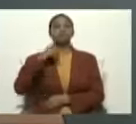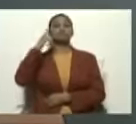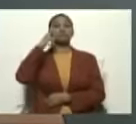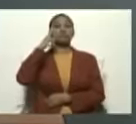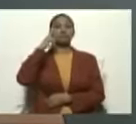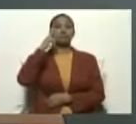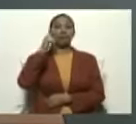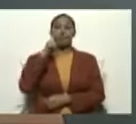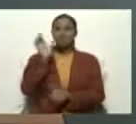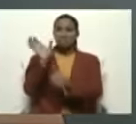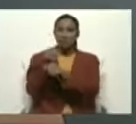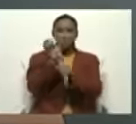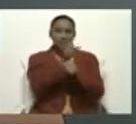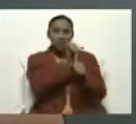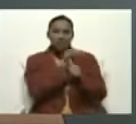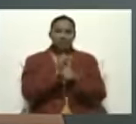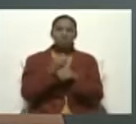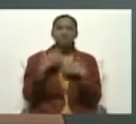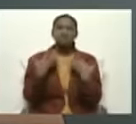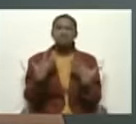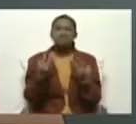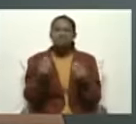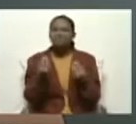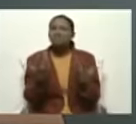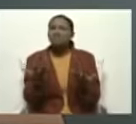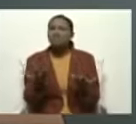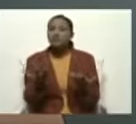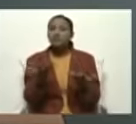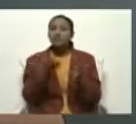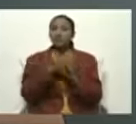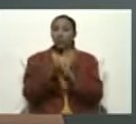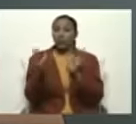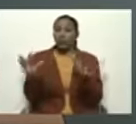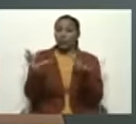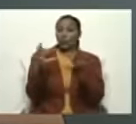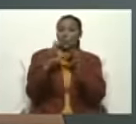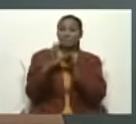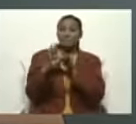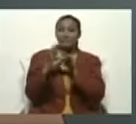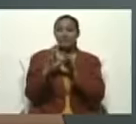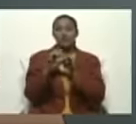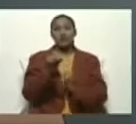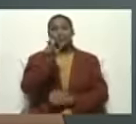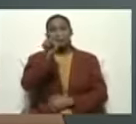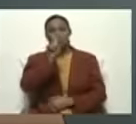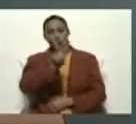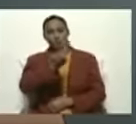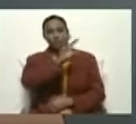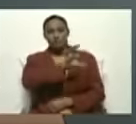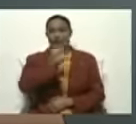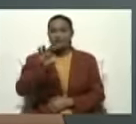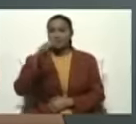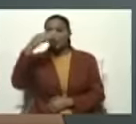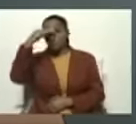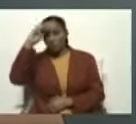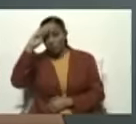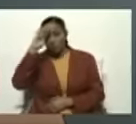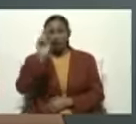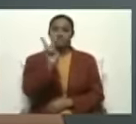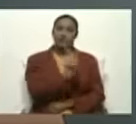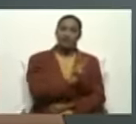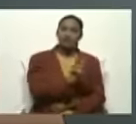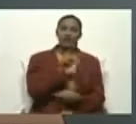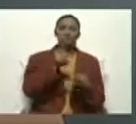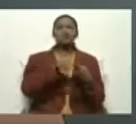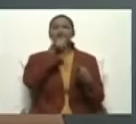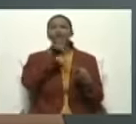con cada uno de ustedes y es precisamente por ese vínculo que tienen en nuestros dos países, que tienen que ver con Bolívar, que tienen que